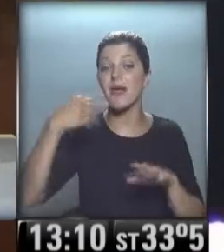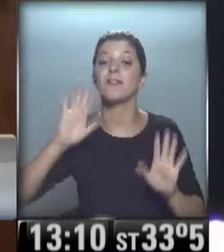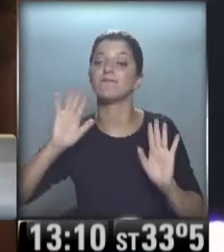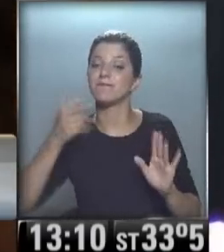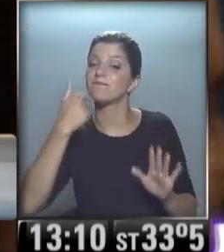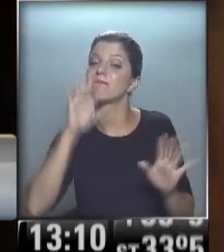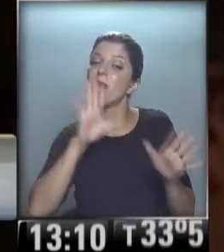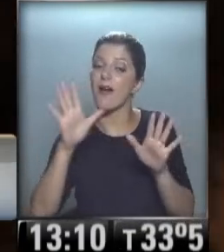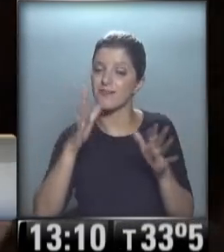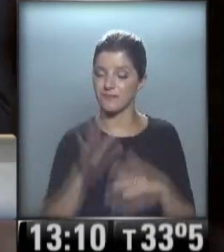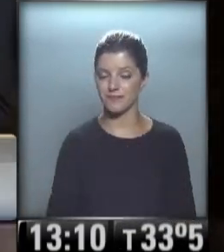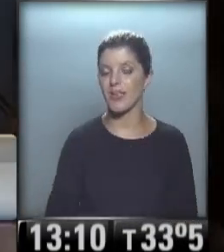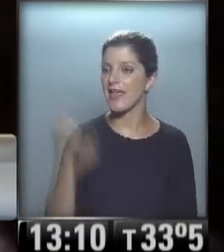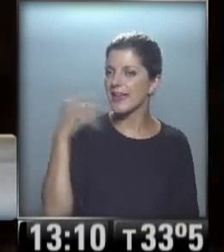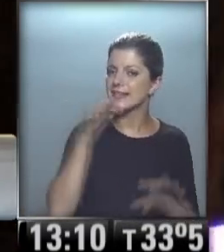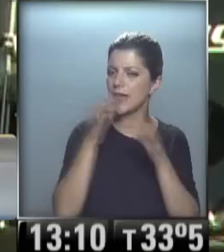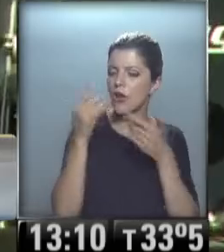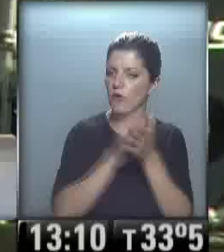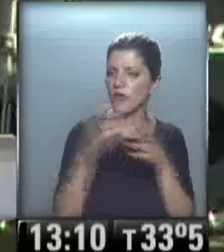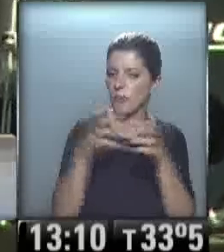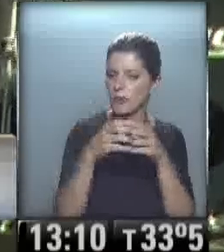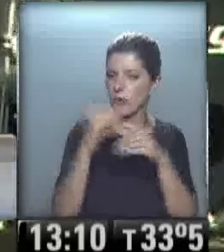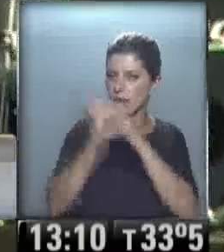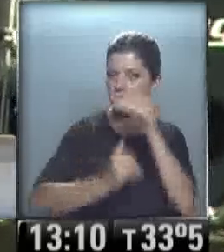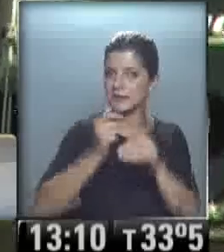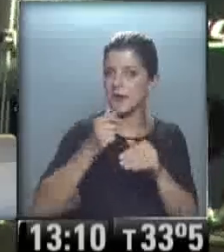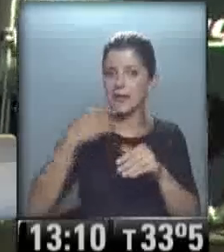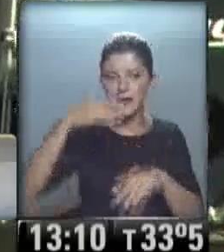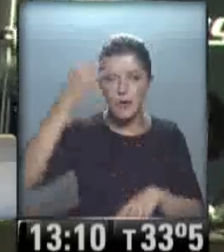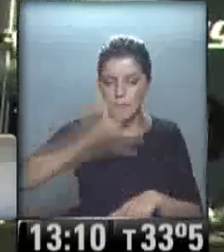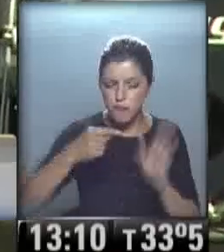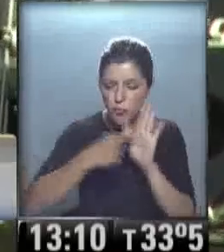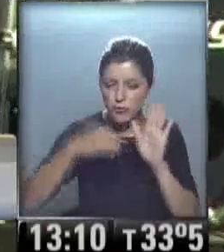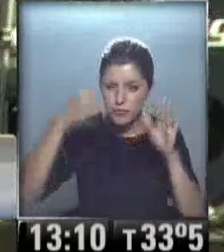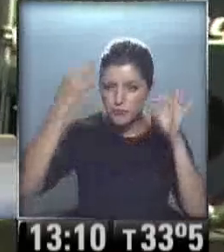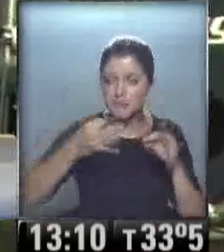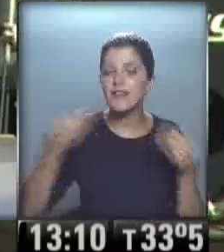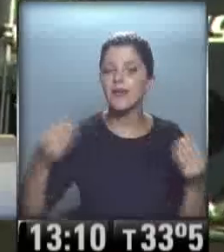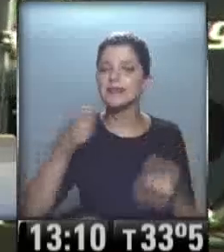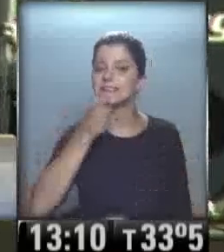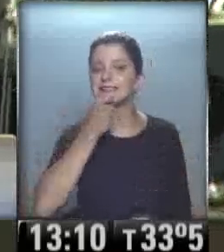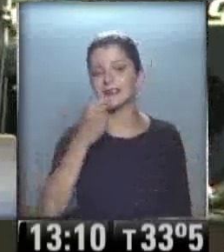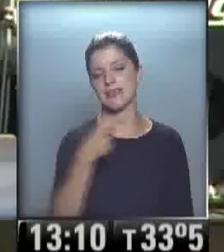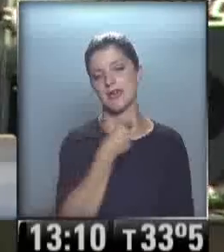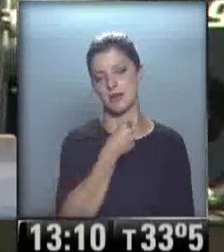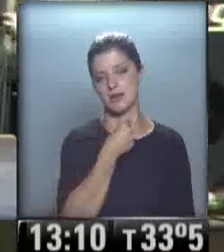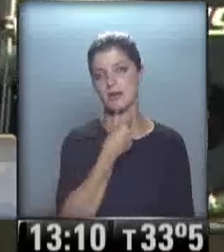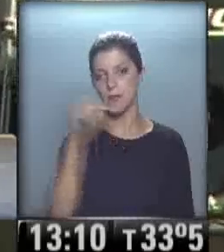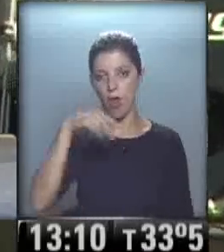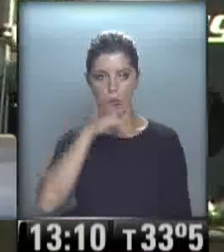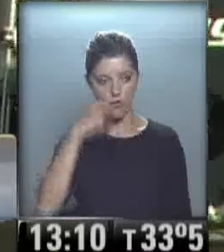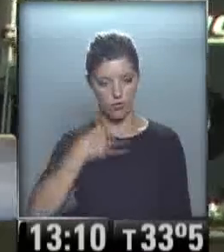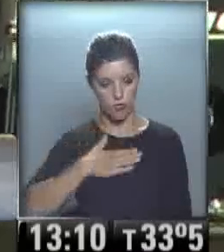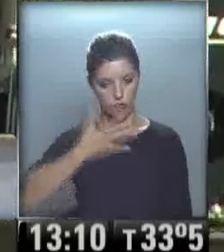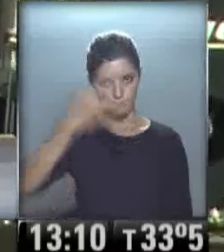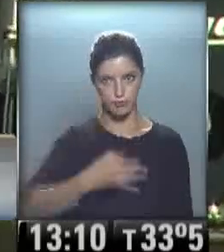debate en los sectores progresistas chilenos es si efectivamente quiere hay algunos que dicen quiere hacerlo Esta vez michelet va a hacerlo y